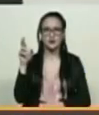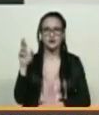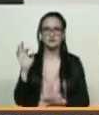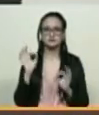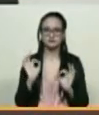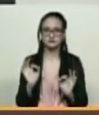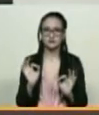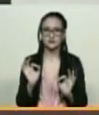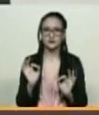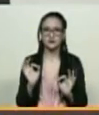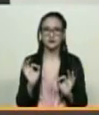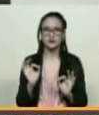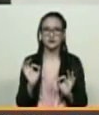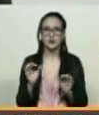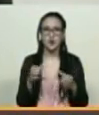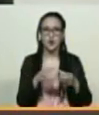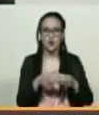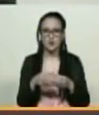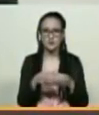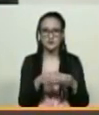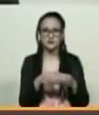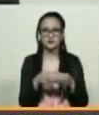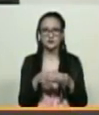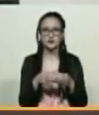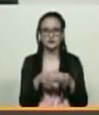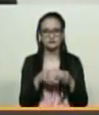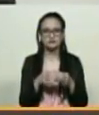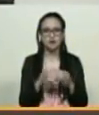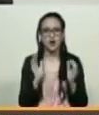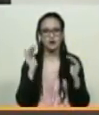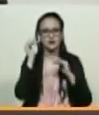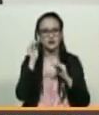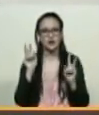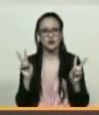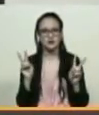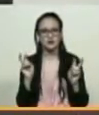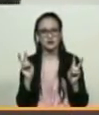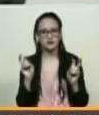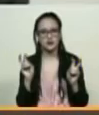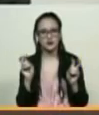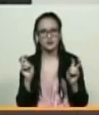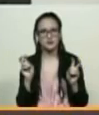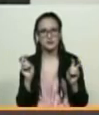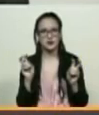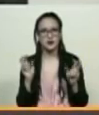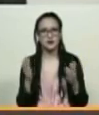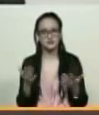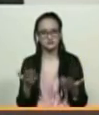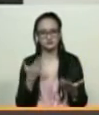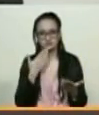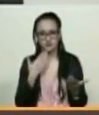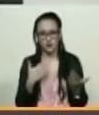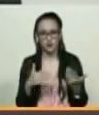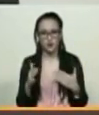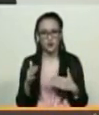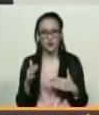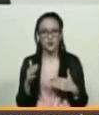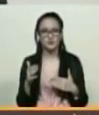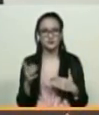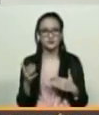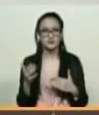conformará una comisión de alto nivel que atienda los asuntos que se presenten en el devenir del